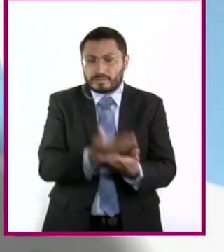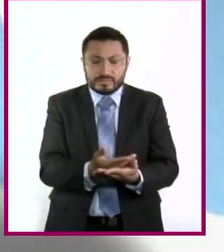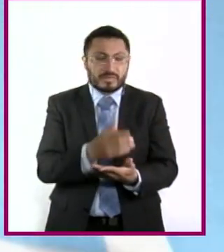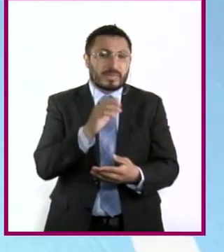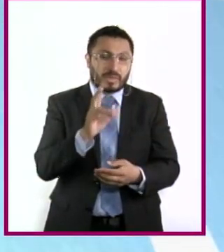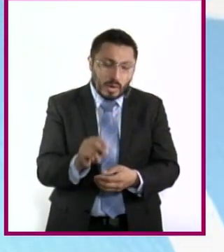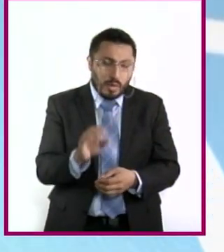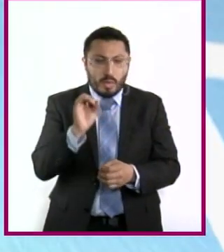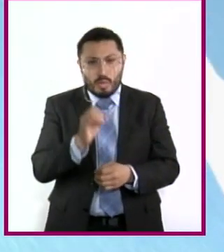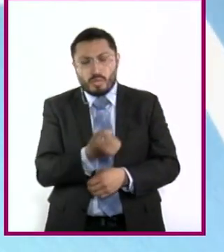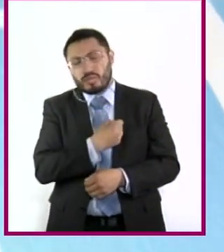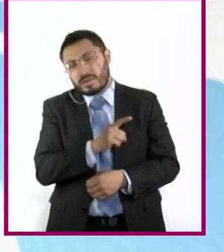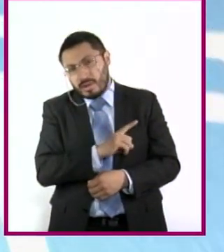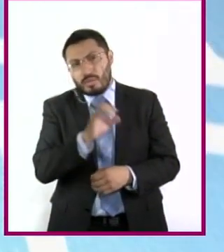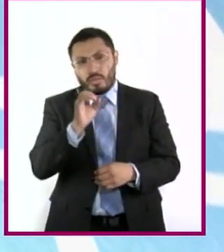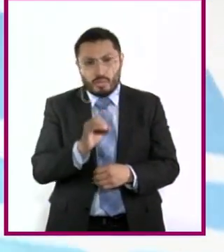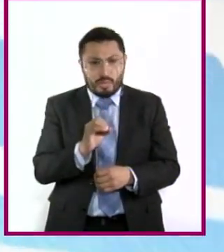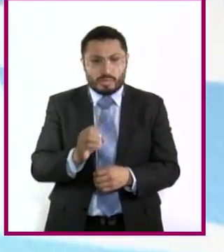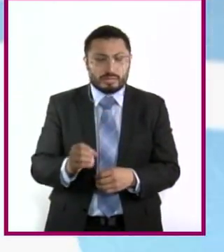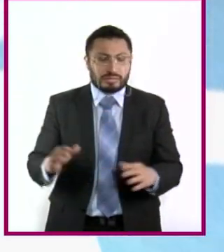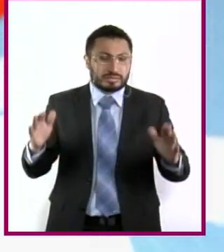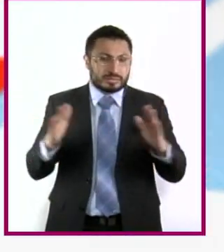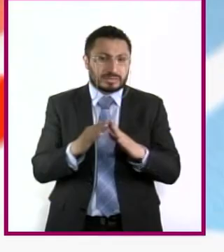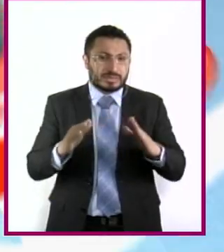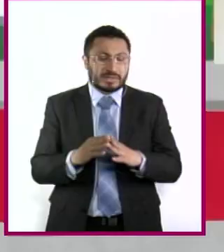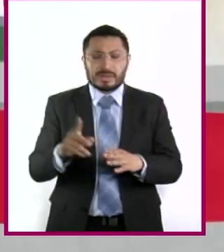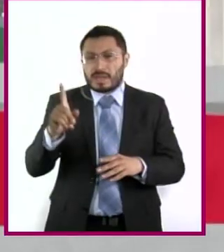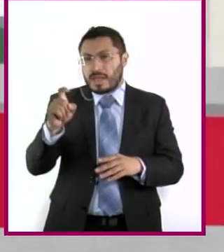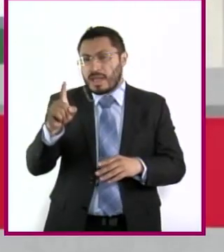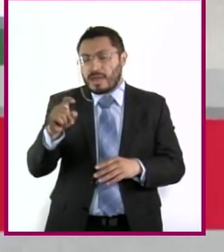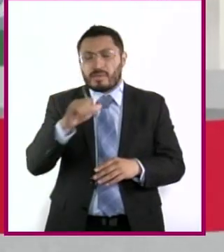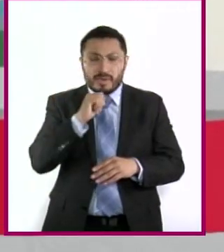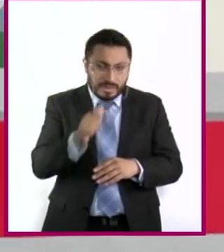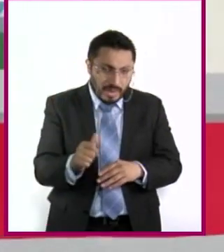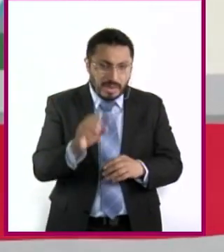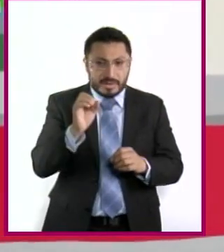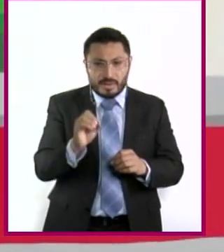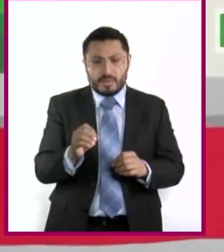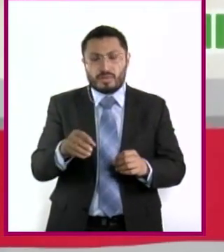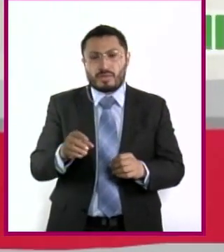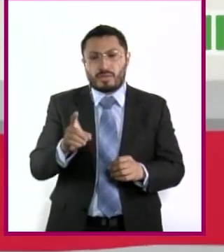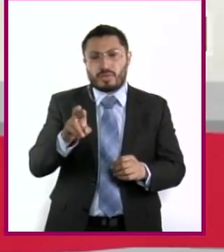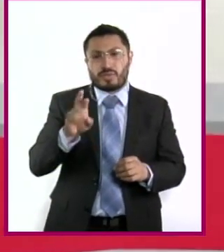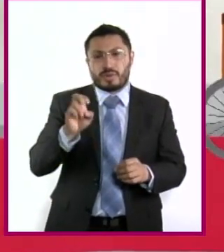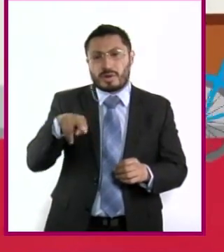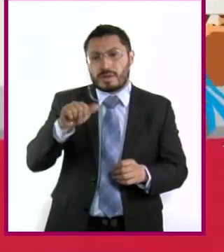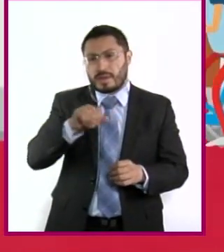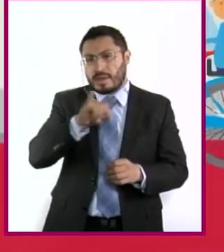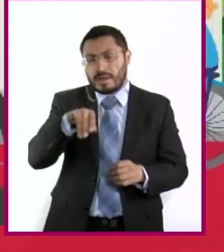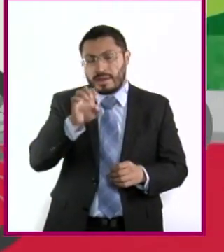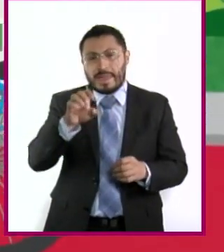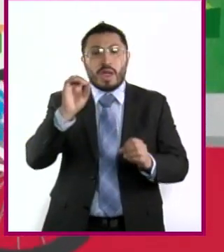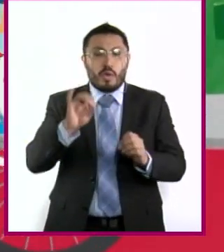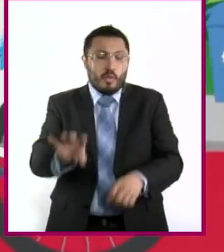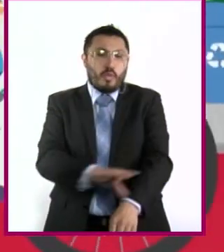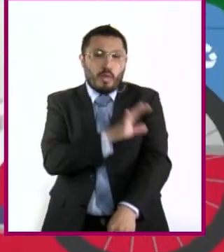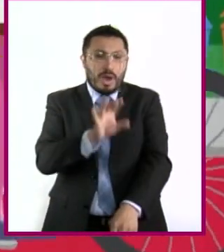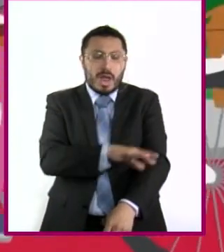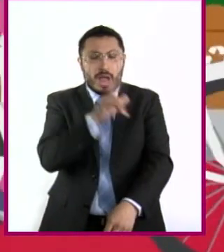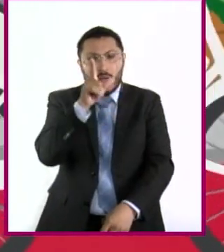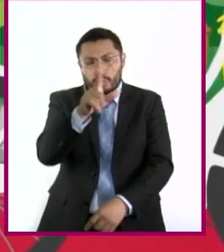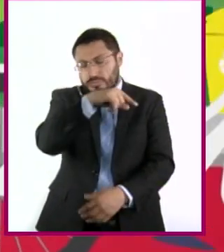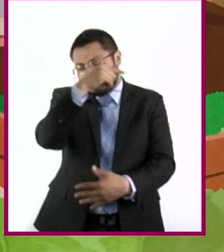salud, o que su vivienda pues no tenga agua potable, o no cuente con drenaje, o no cuente con energía eléctrica,